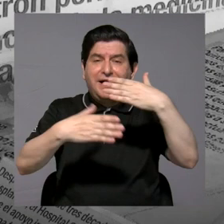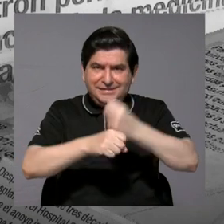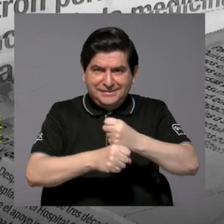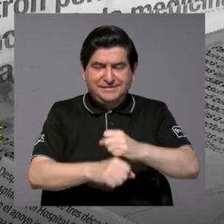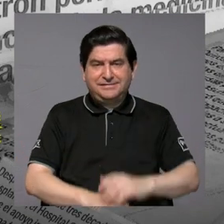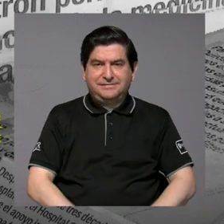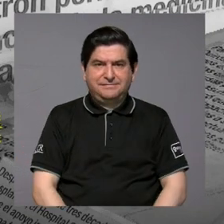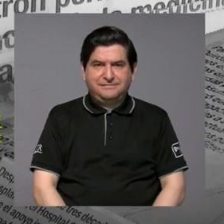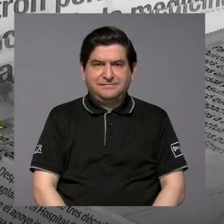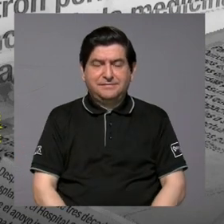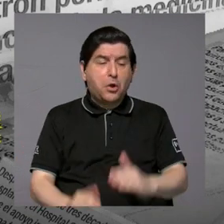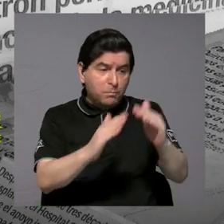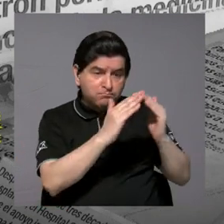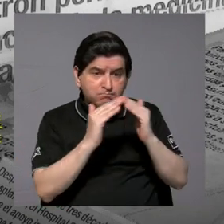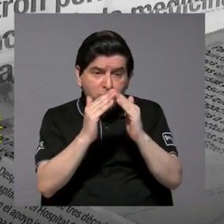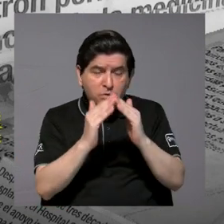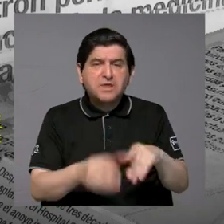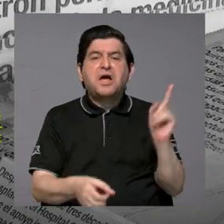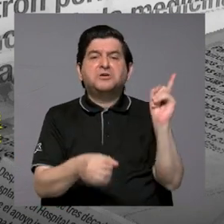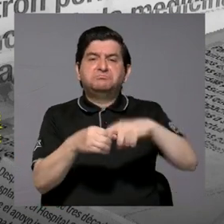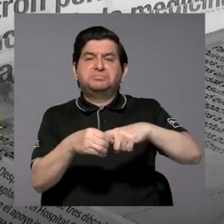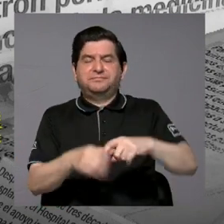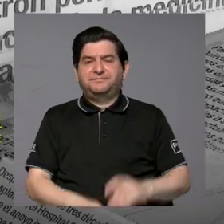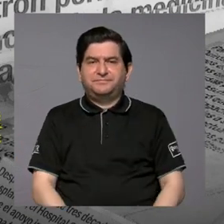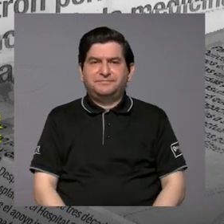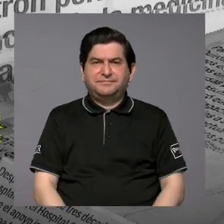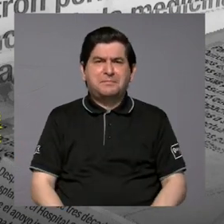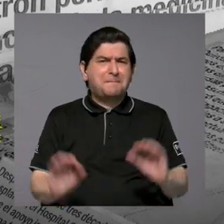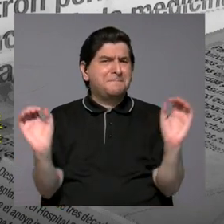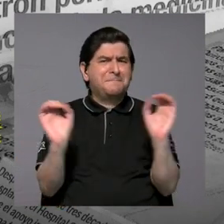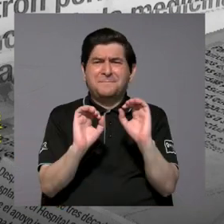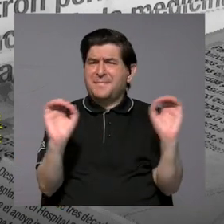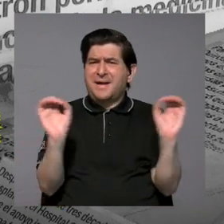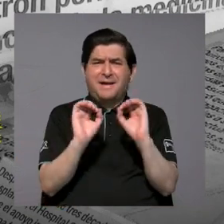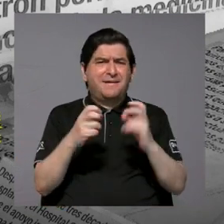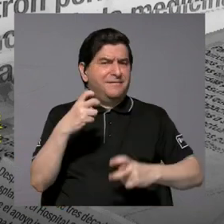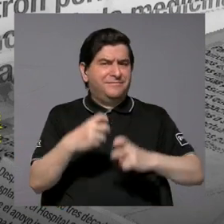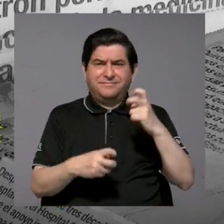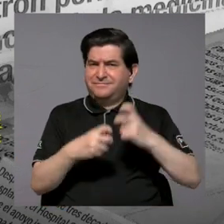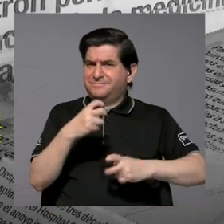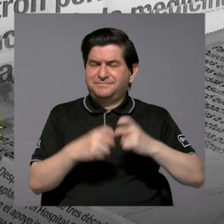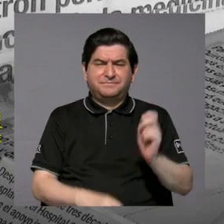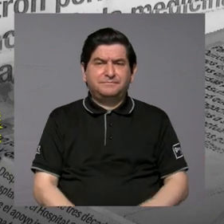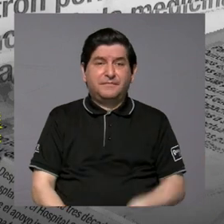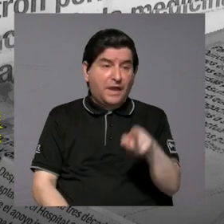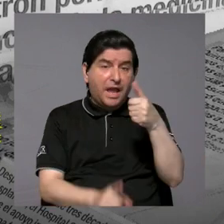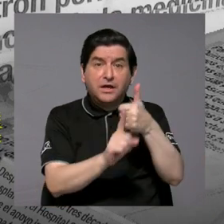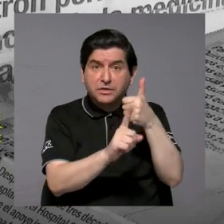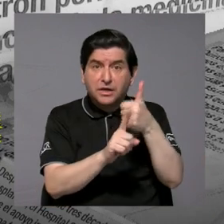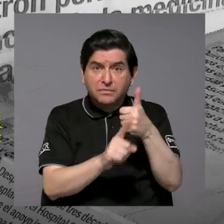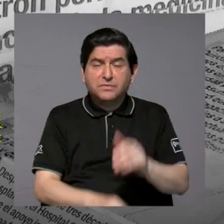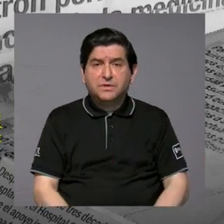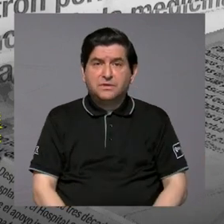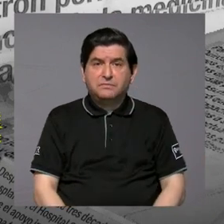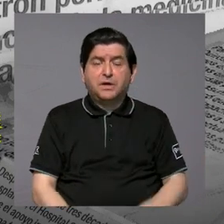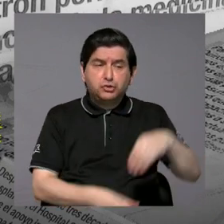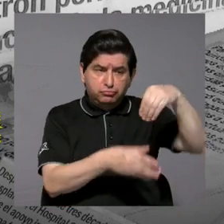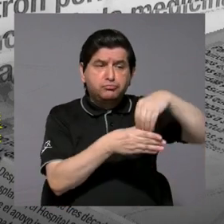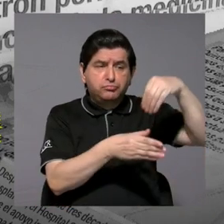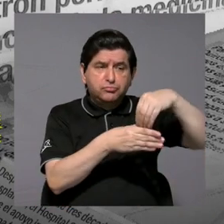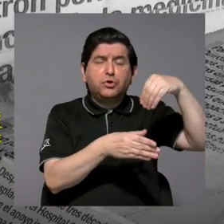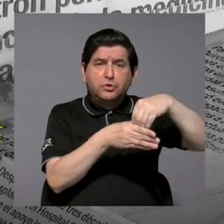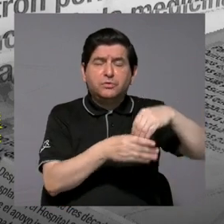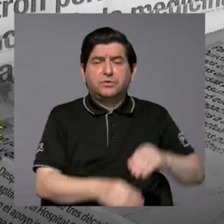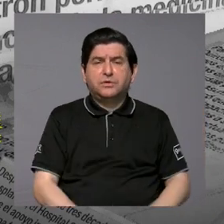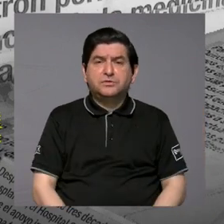eh las comunidades se apuntan vean No hemos tenido ningún inconveniente ellas mismas generan sus propios ingresos